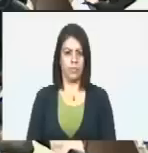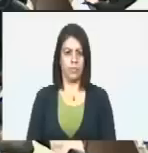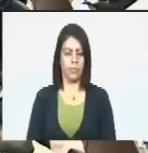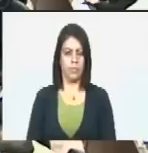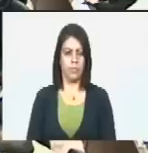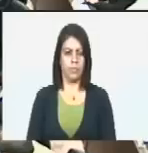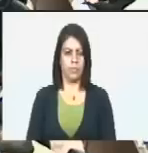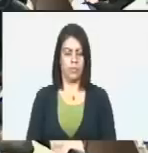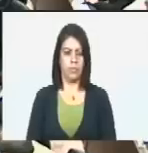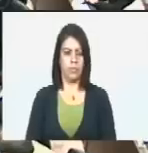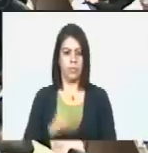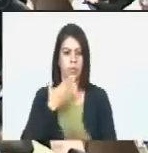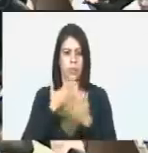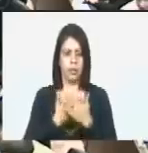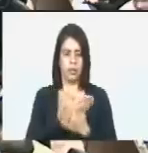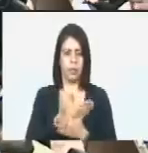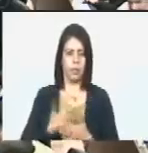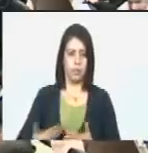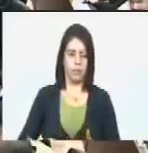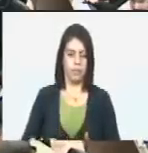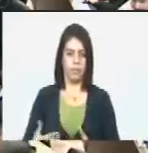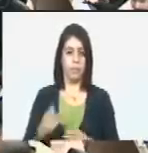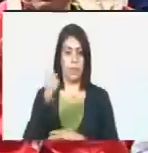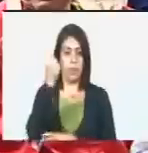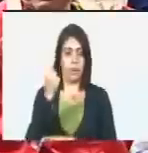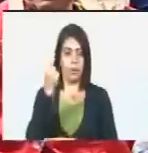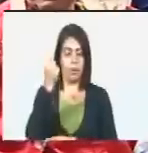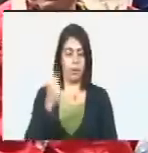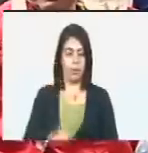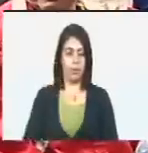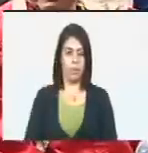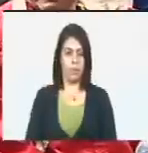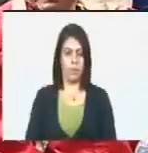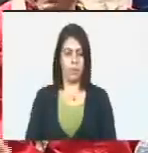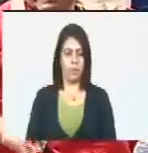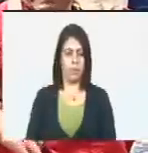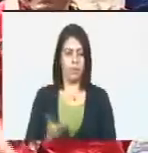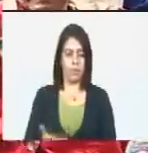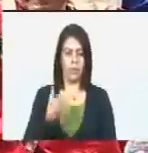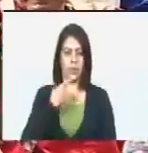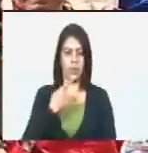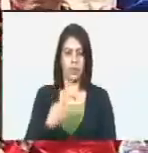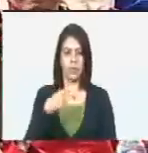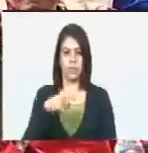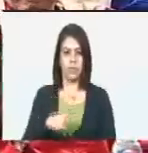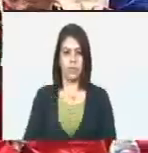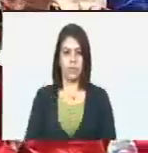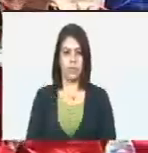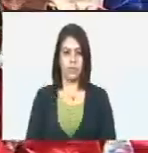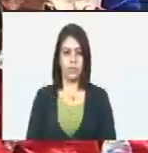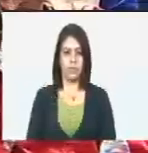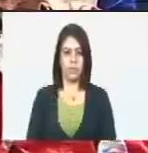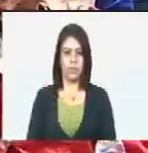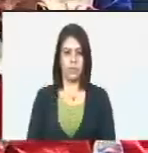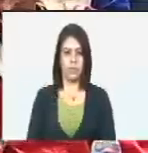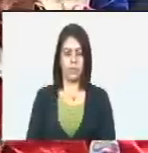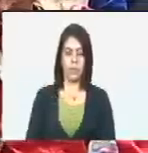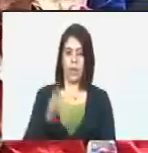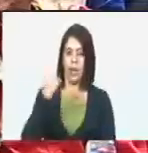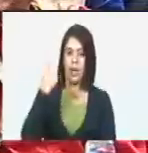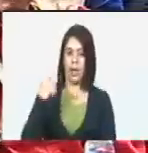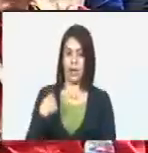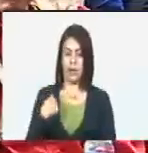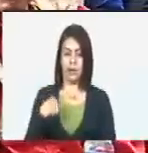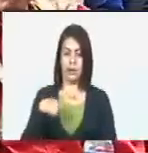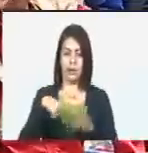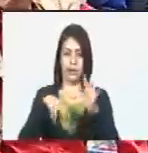Gracias, señor presidente, colegas diputados. Quería resaltar que el día de ayer, 12 de